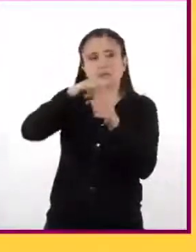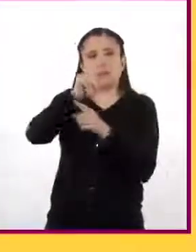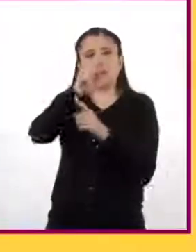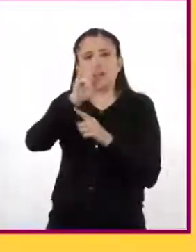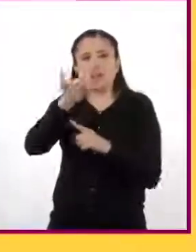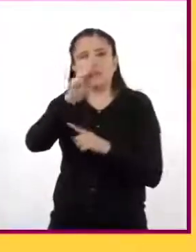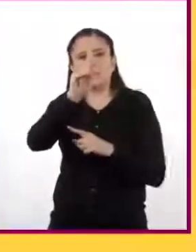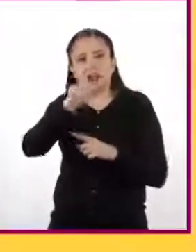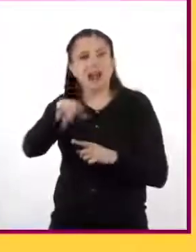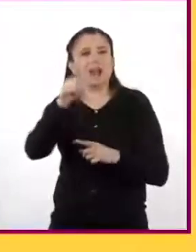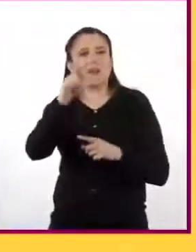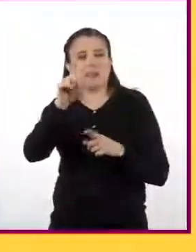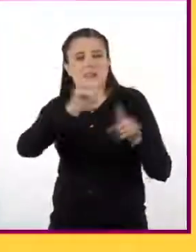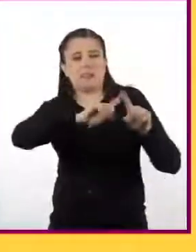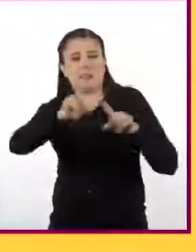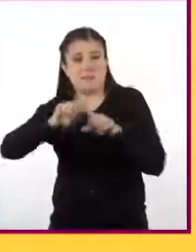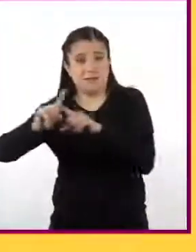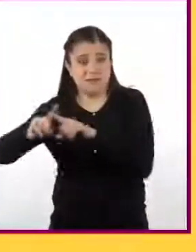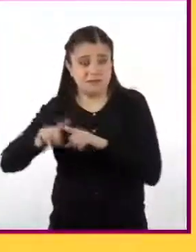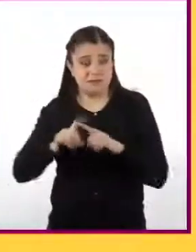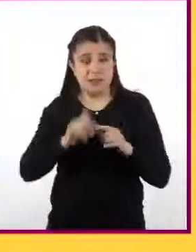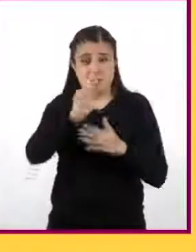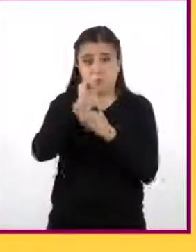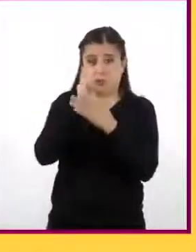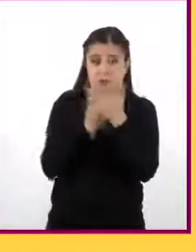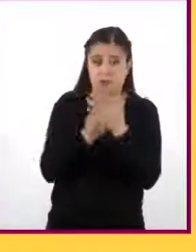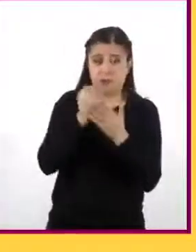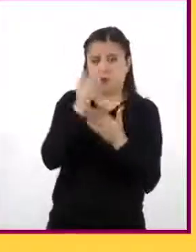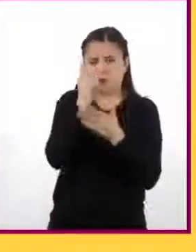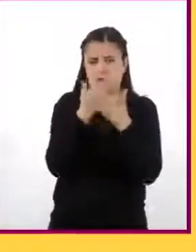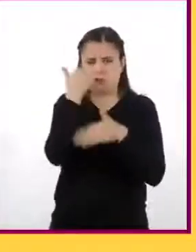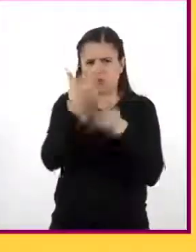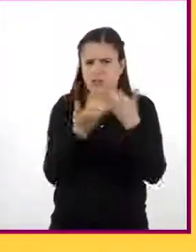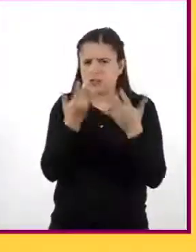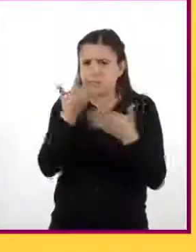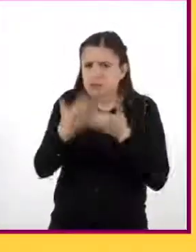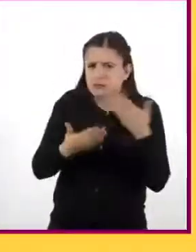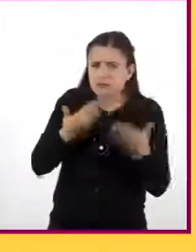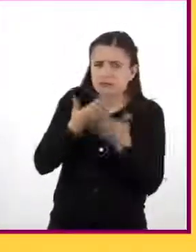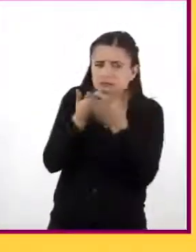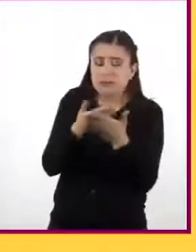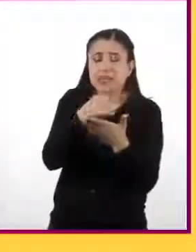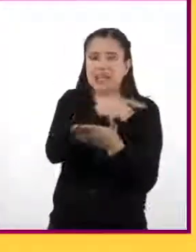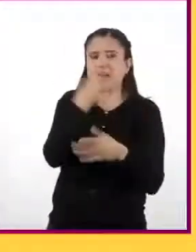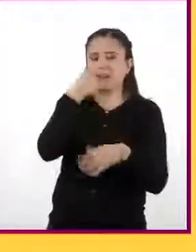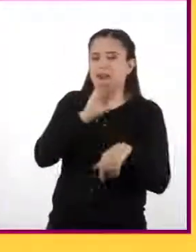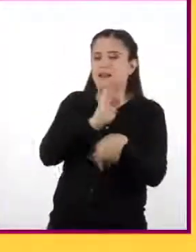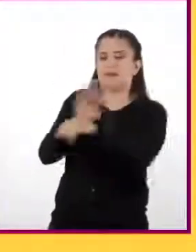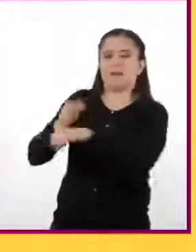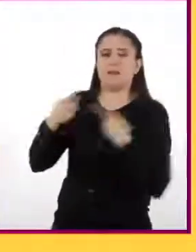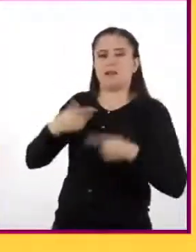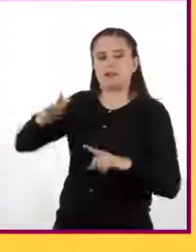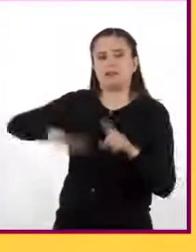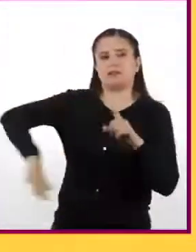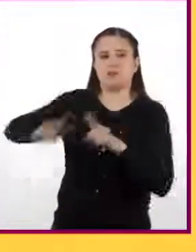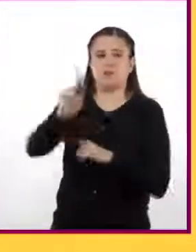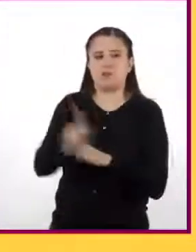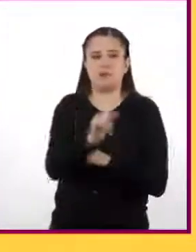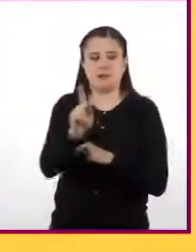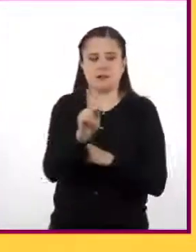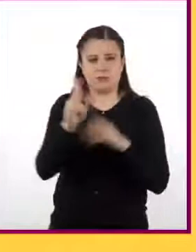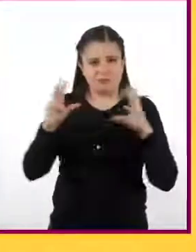que, con base en un programa o proyecto político, persiguen el beneficio de la sociedad en su